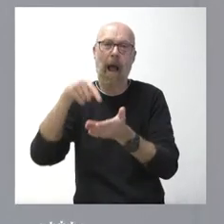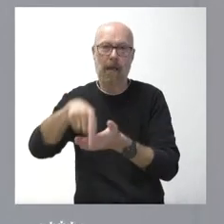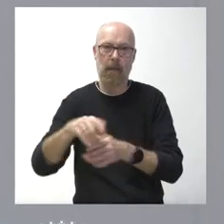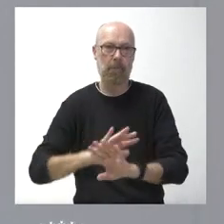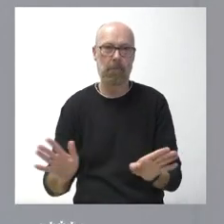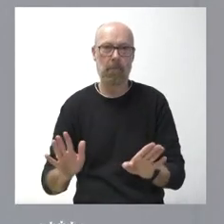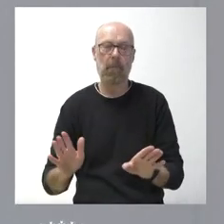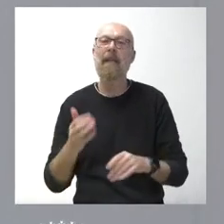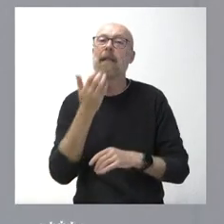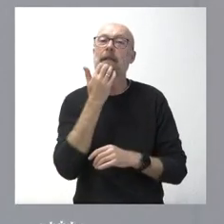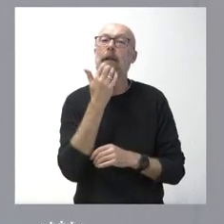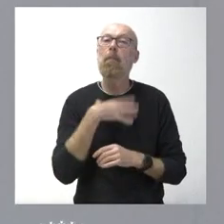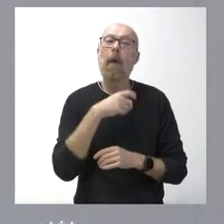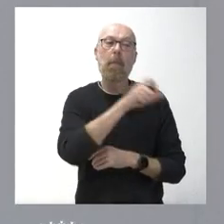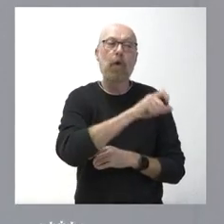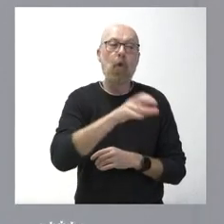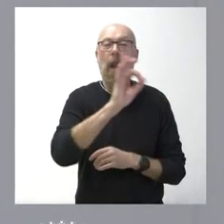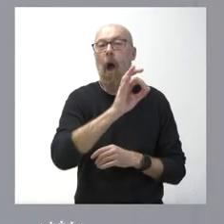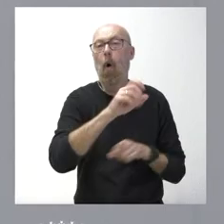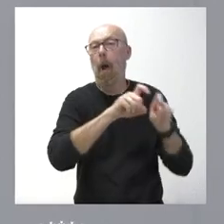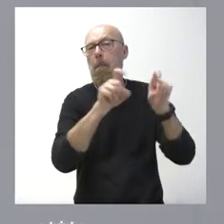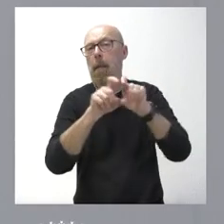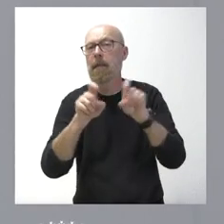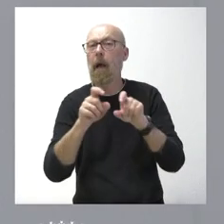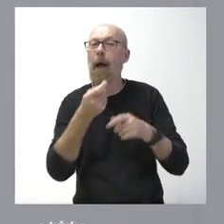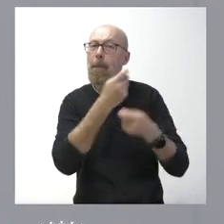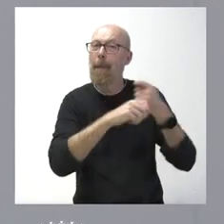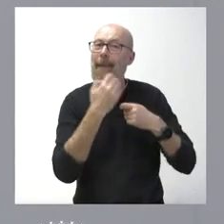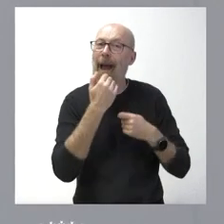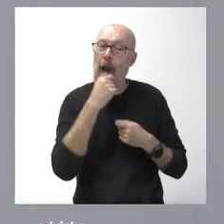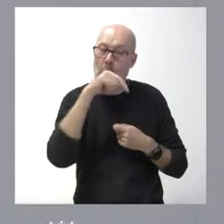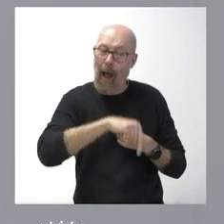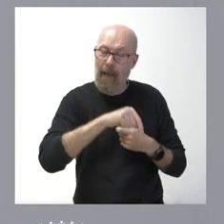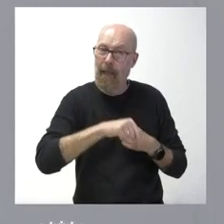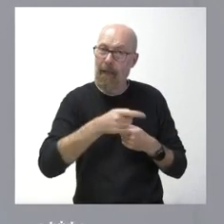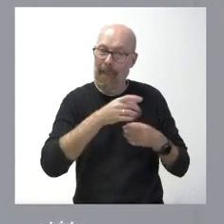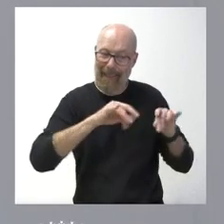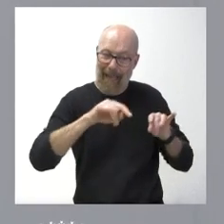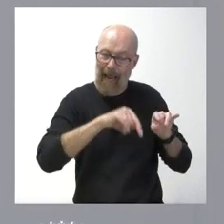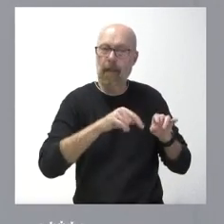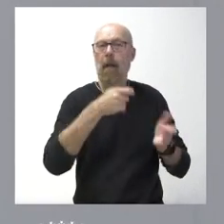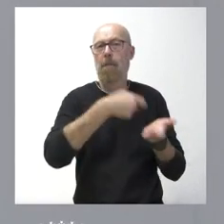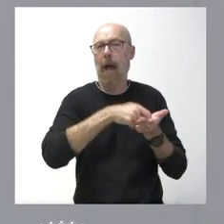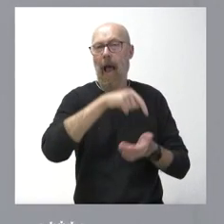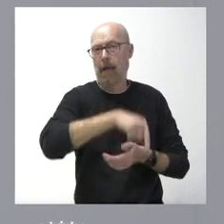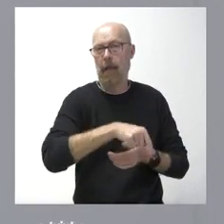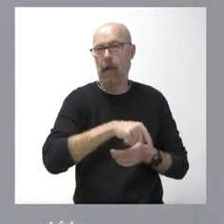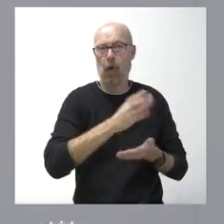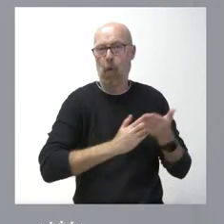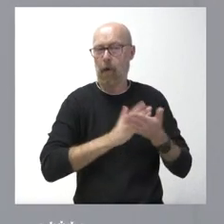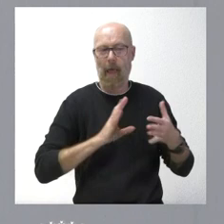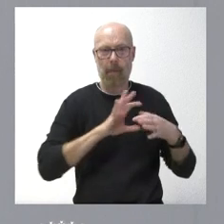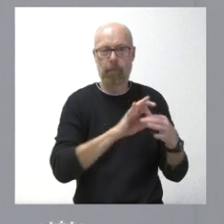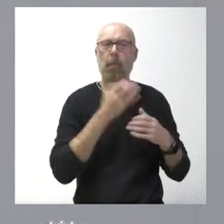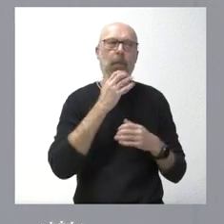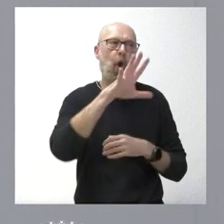cualquier ciudadano cualquier empresa realiza una transmisión en una comunidad Autónoma se paga por la transmisión esa en esa comunidad Autónoma si se adquiere un bien inmueble